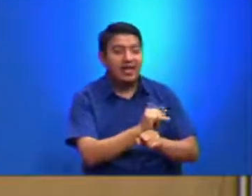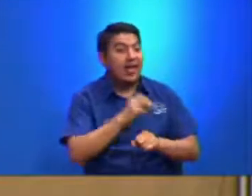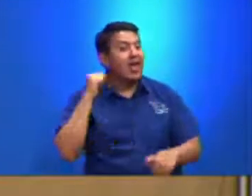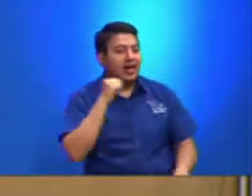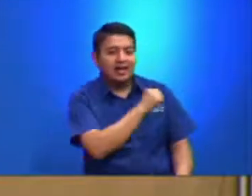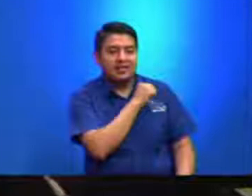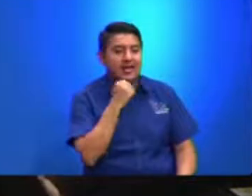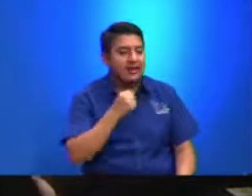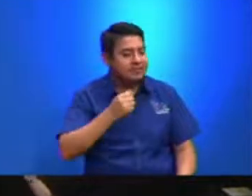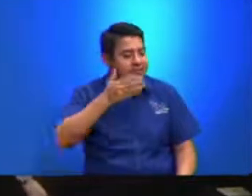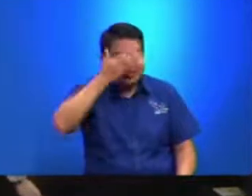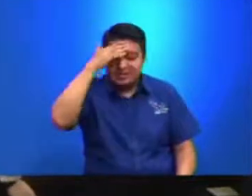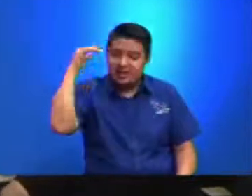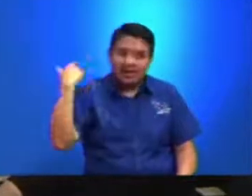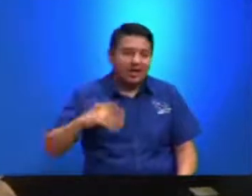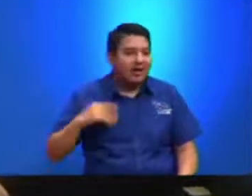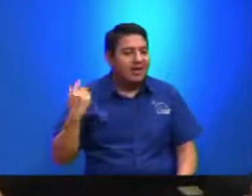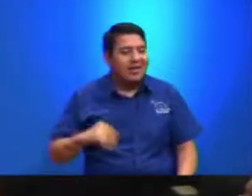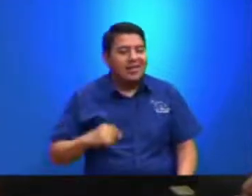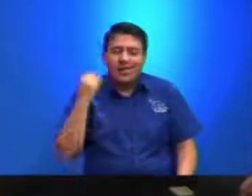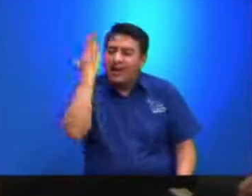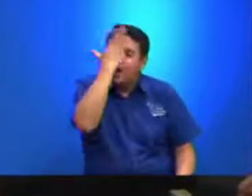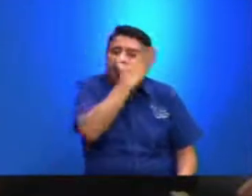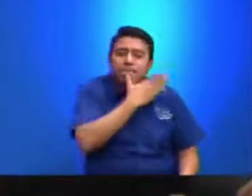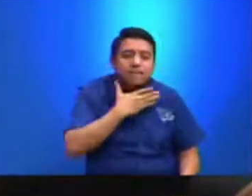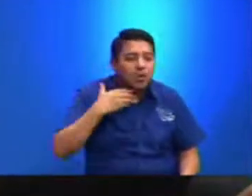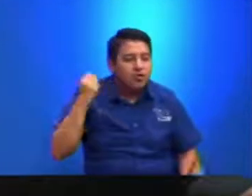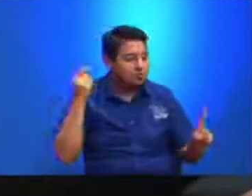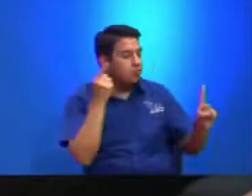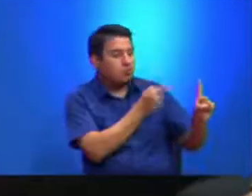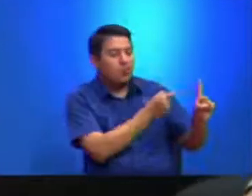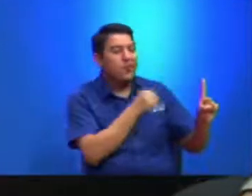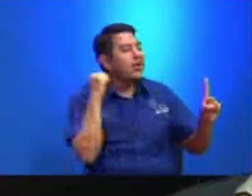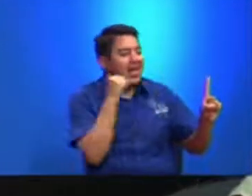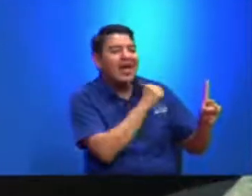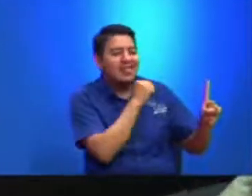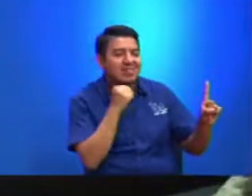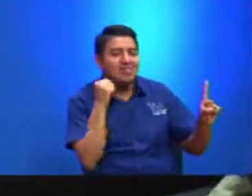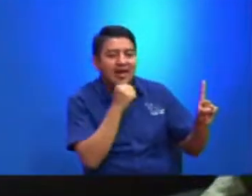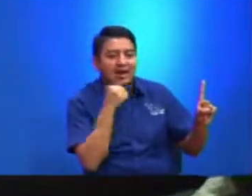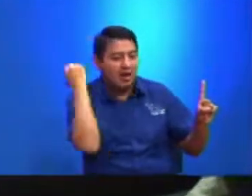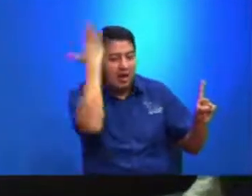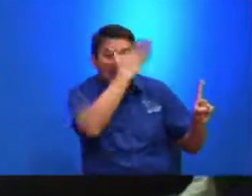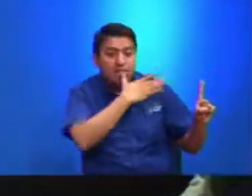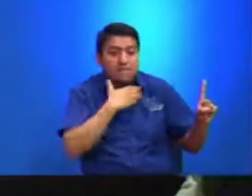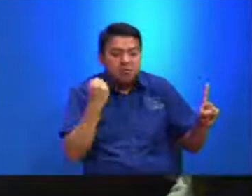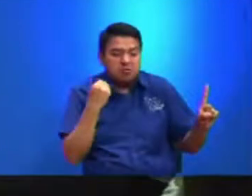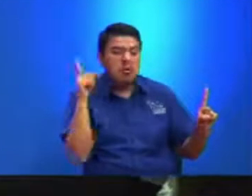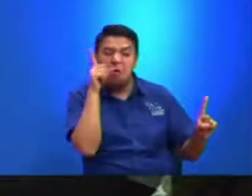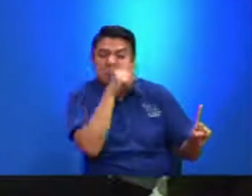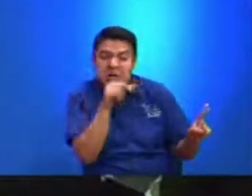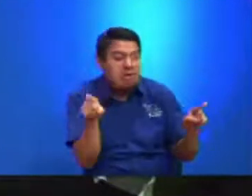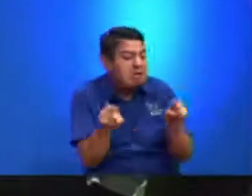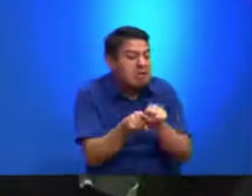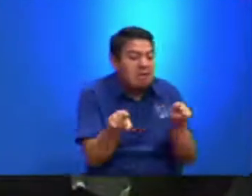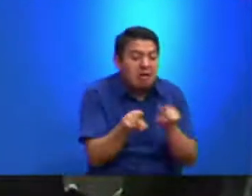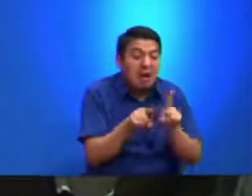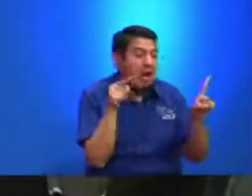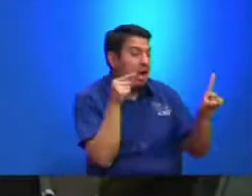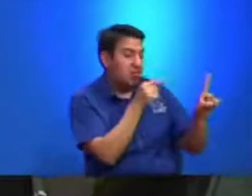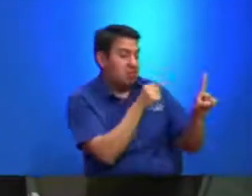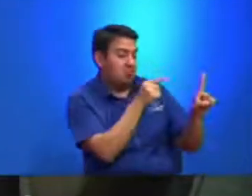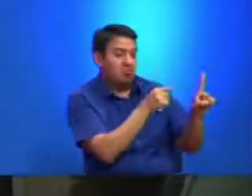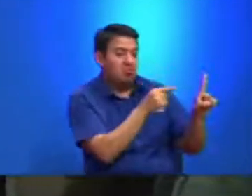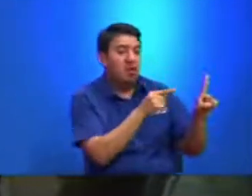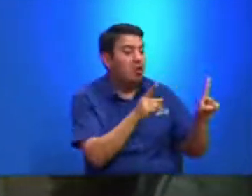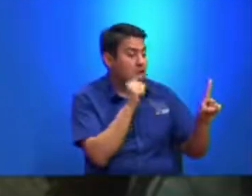que se llamaban? Así le llamaban, ¿verdad? No son tenores, ¿cómo se llama aquel? Carreras, ¿era uno